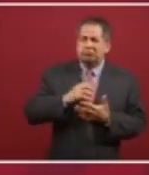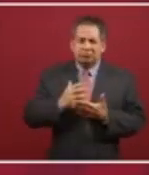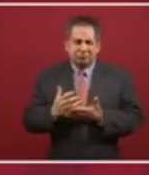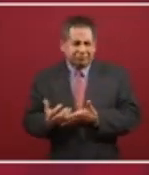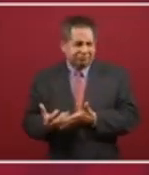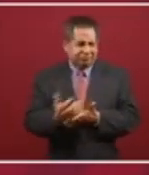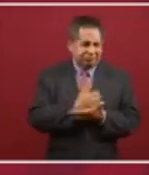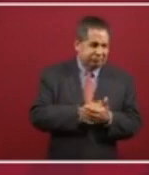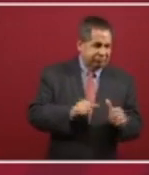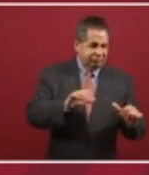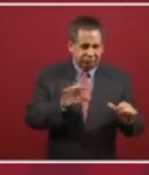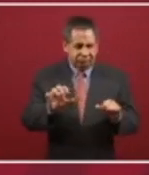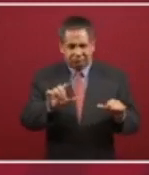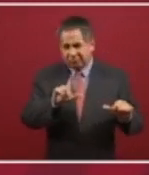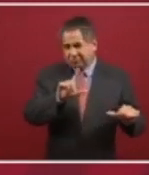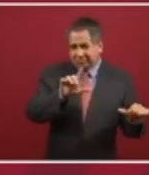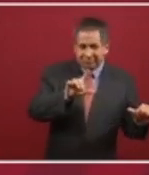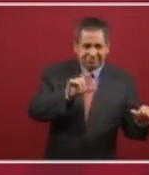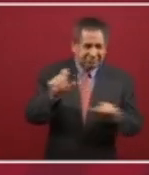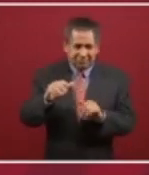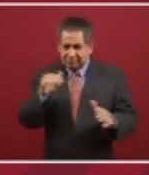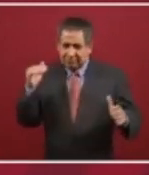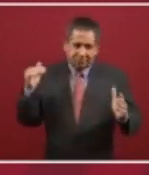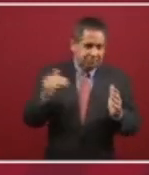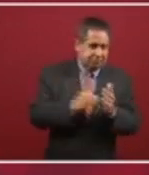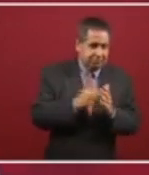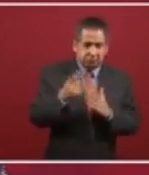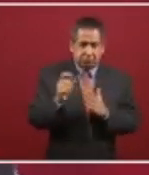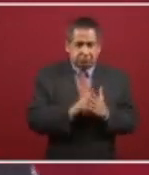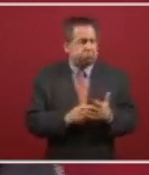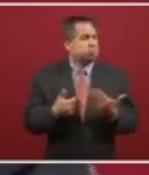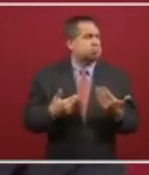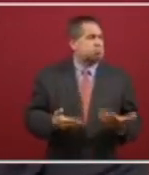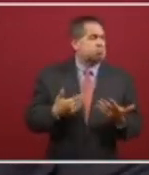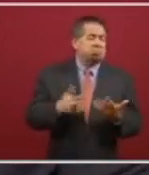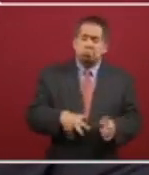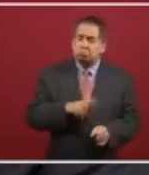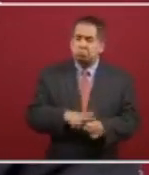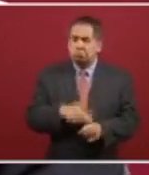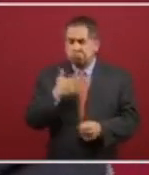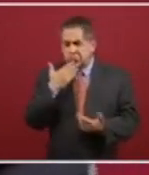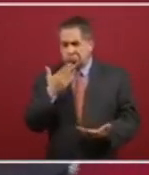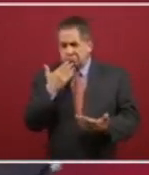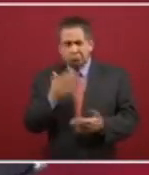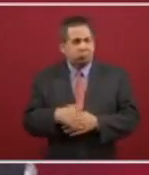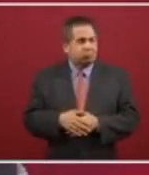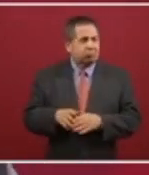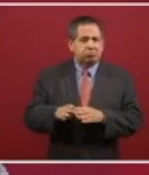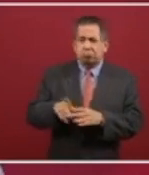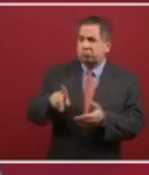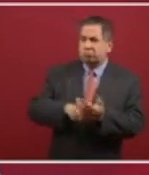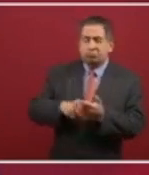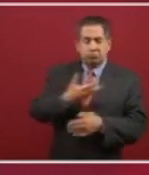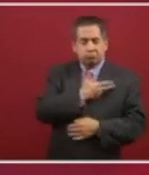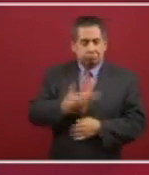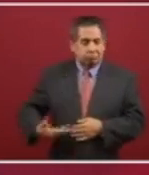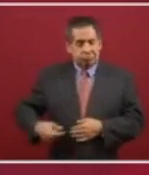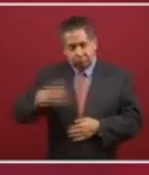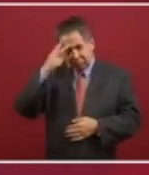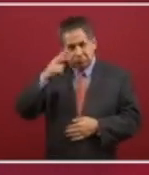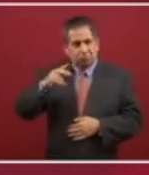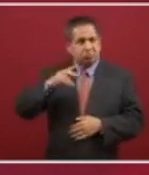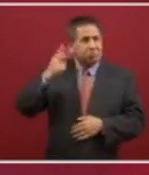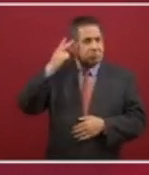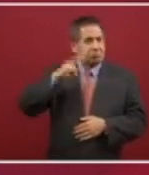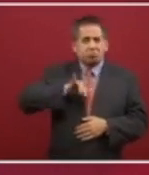600, 700 mil pesos mensuales. Se pensaba que era normal que el presidente de México viajara en un avión de lujo.